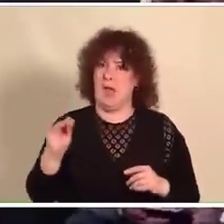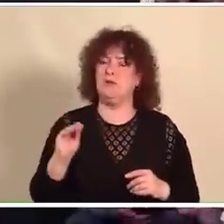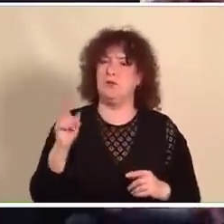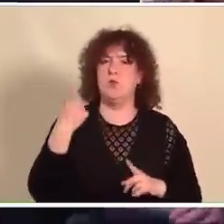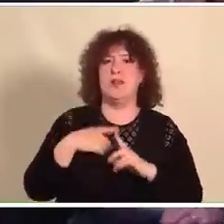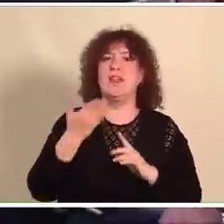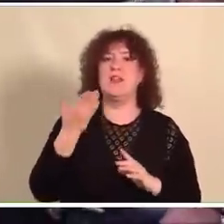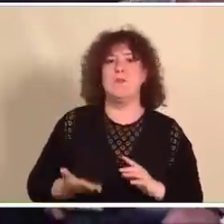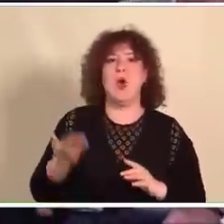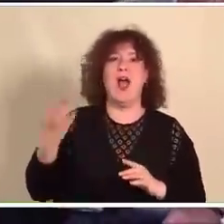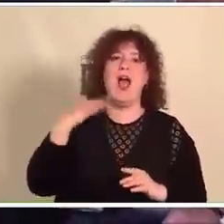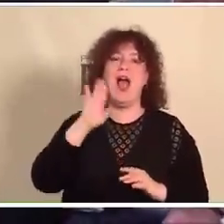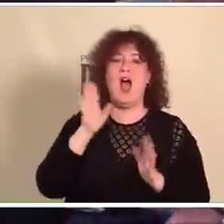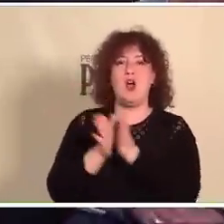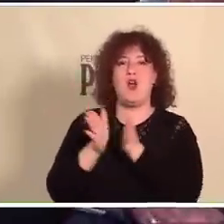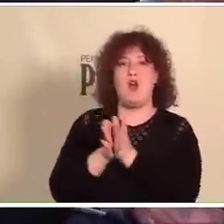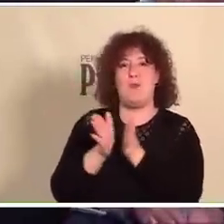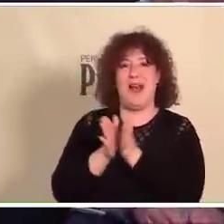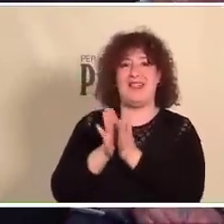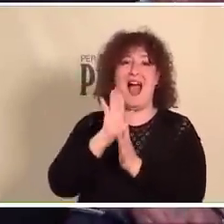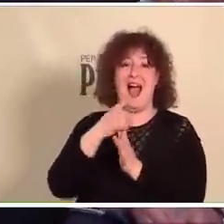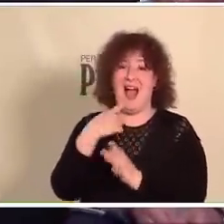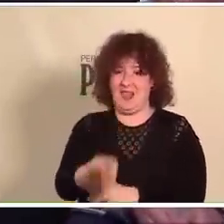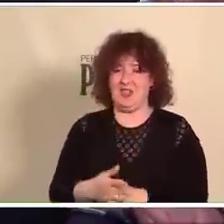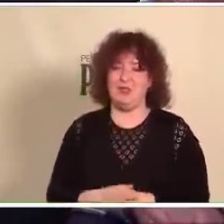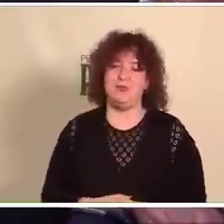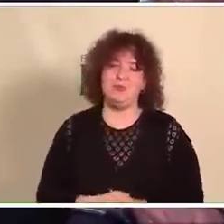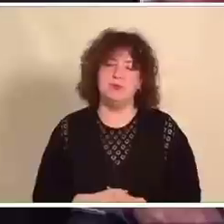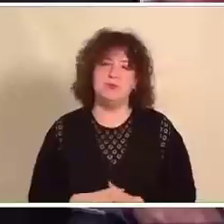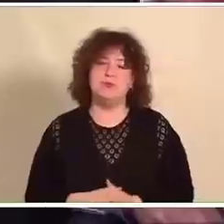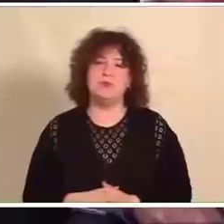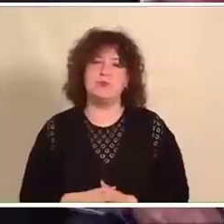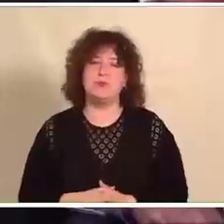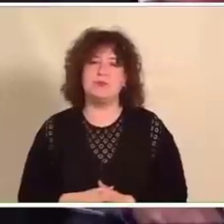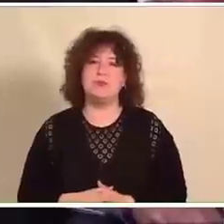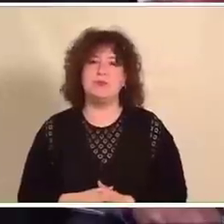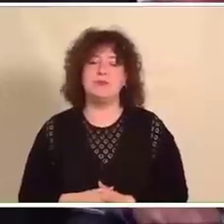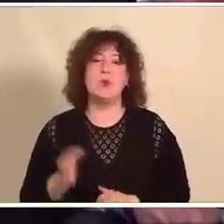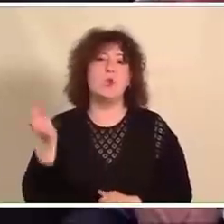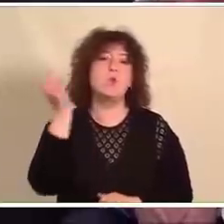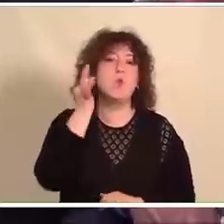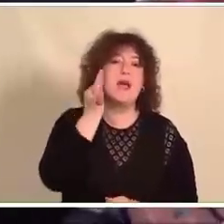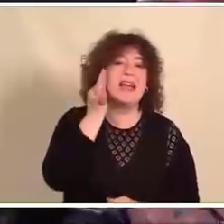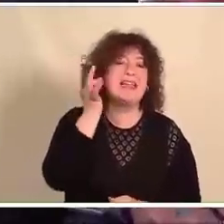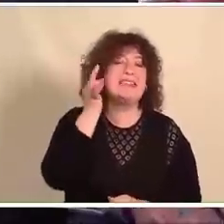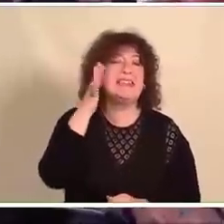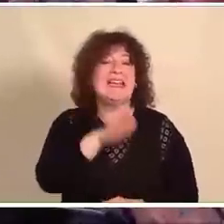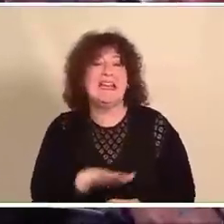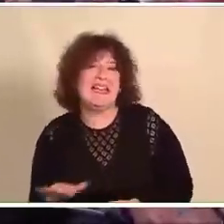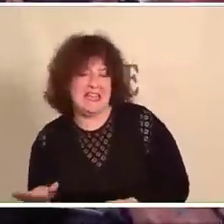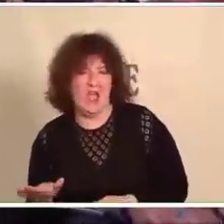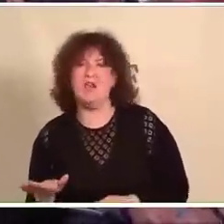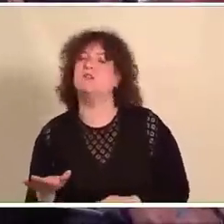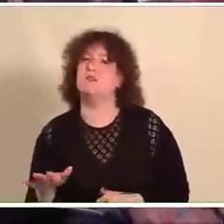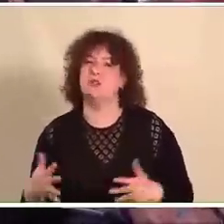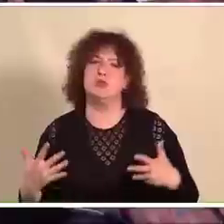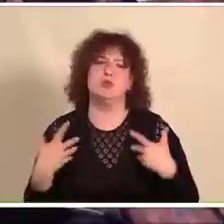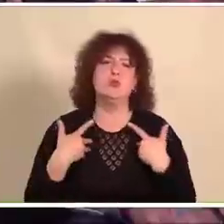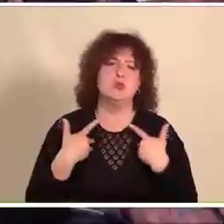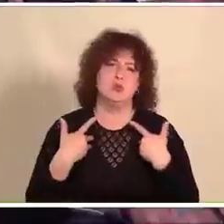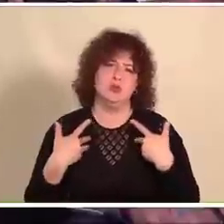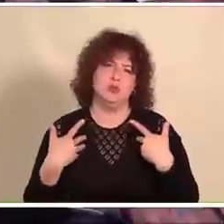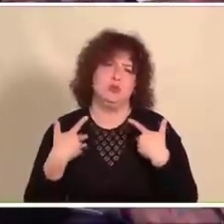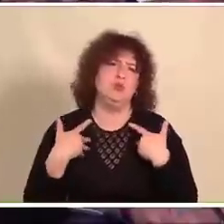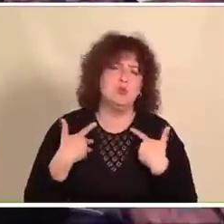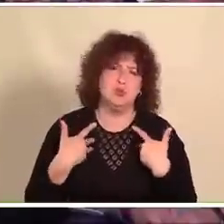le ha dicho una de las compañeras en la mesa anterior las mujeres y las niñas somos quien con más dureza sufrimos las